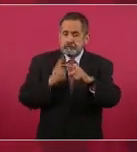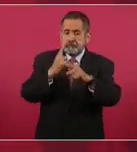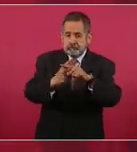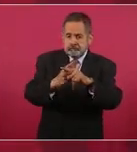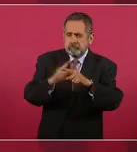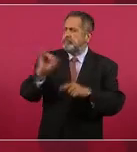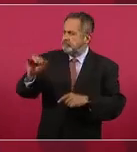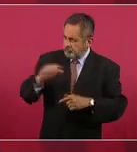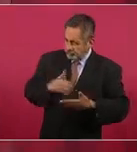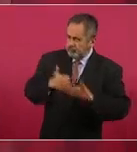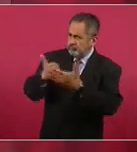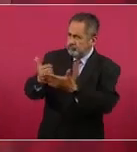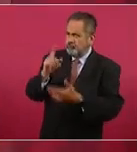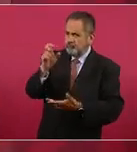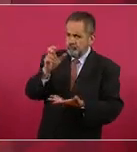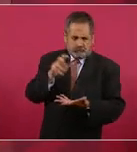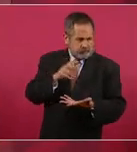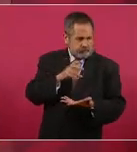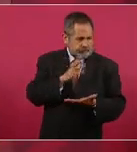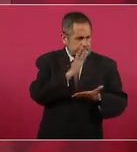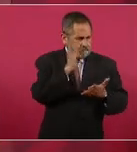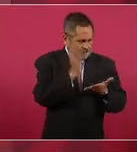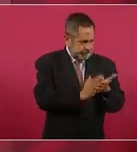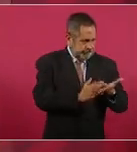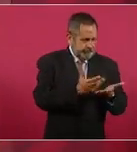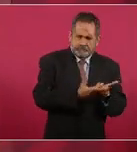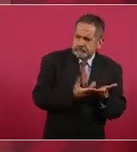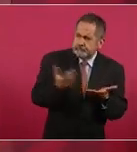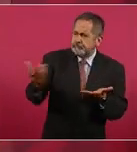se sumaron a entregar agua